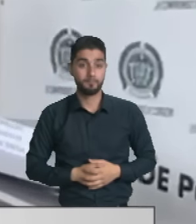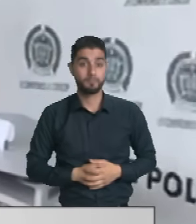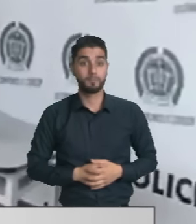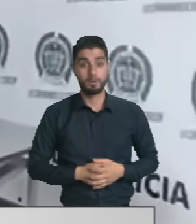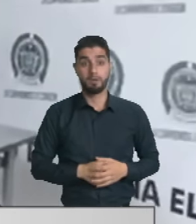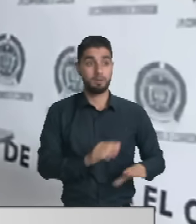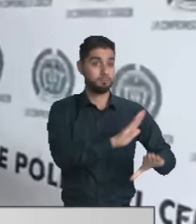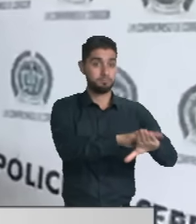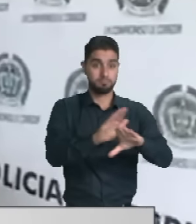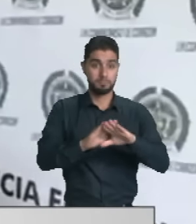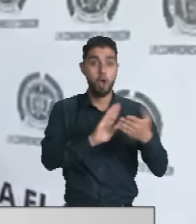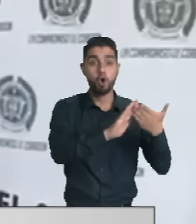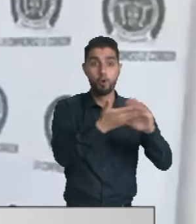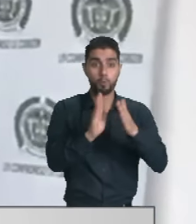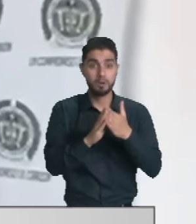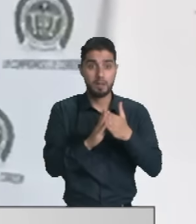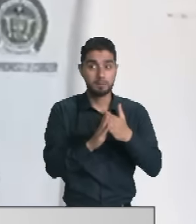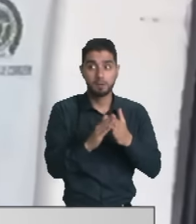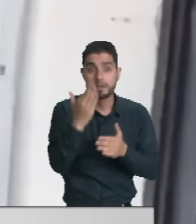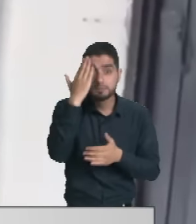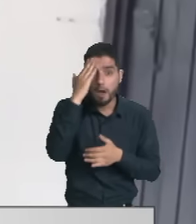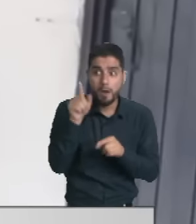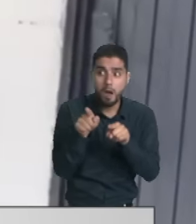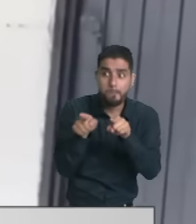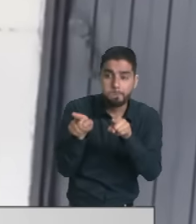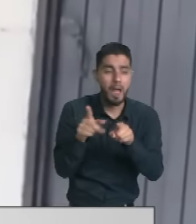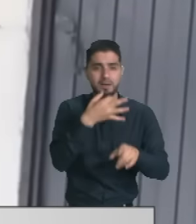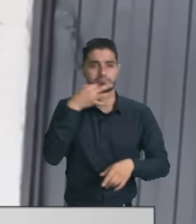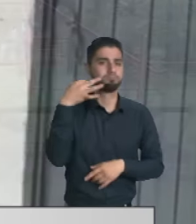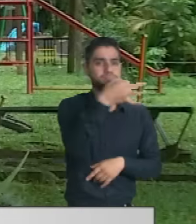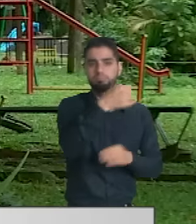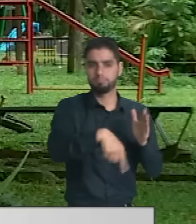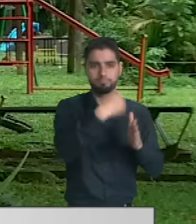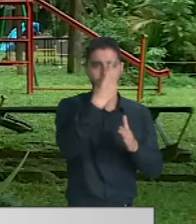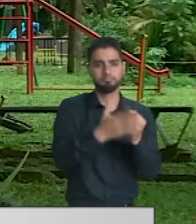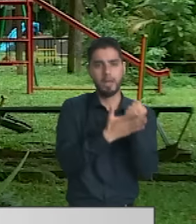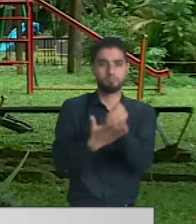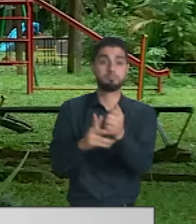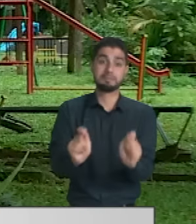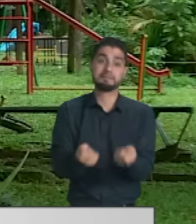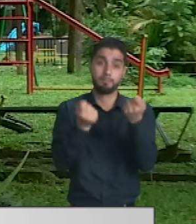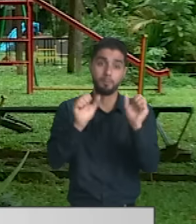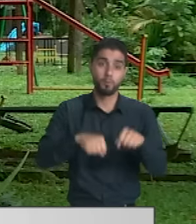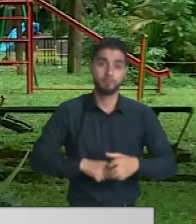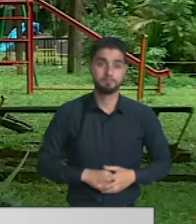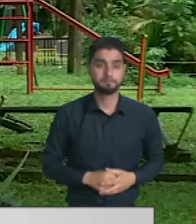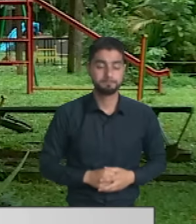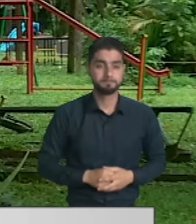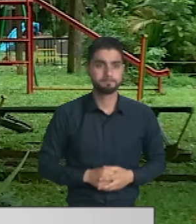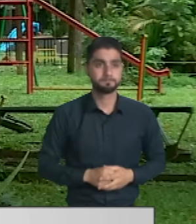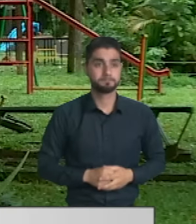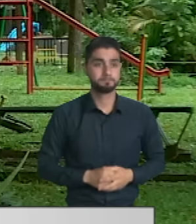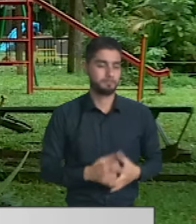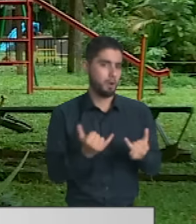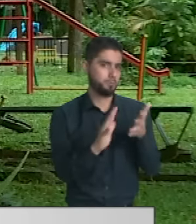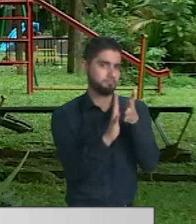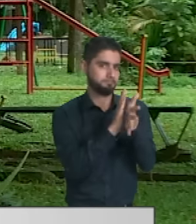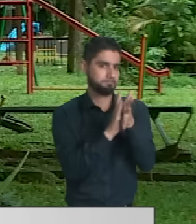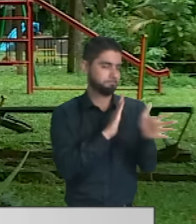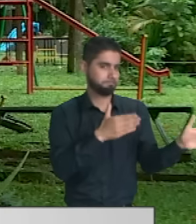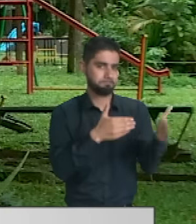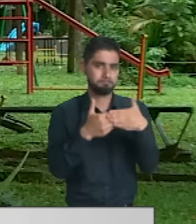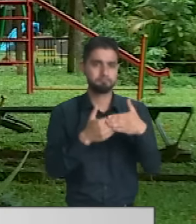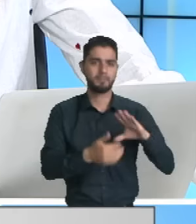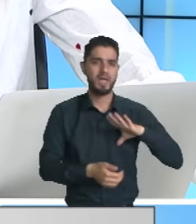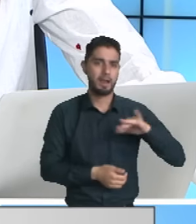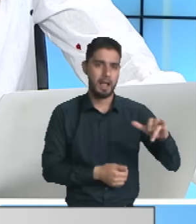pronta estos hechos de violencia para poder evitar posibles feminicidios. De momento estas son todas las noticias desde Cali, informó